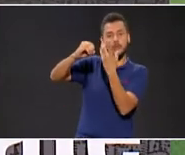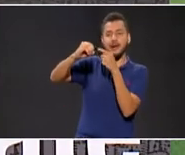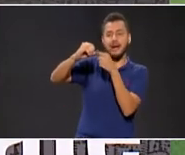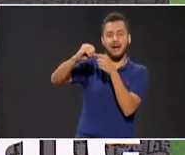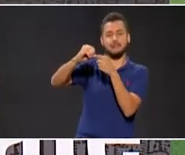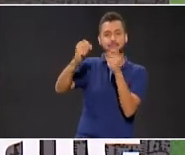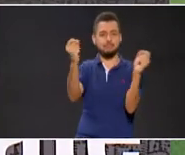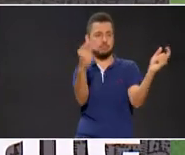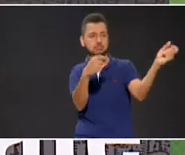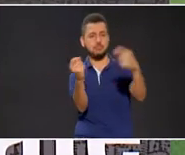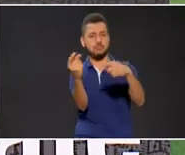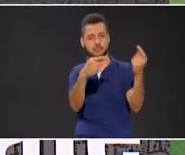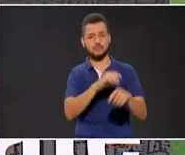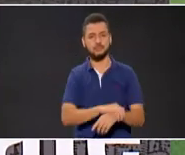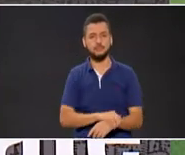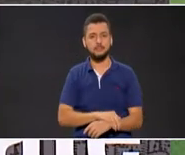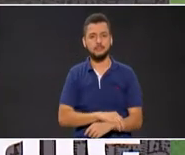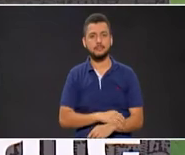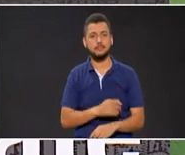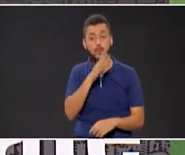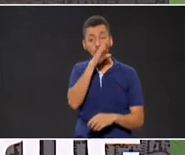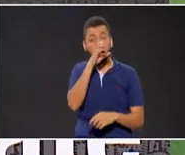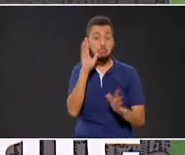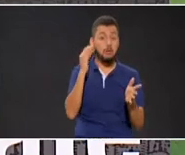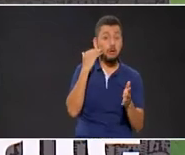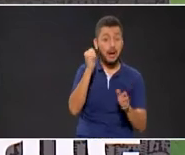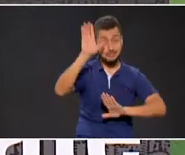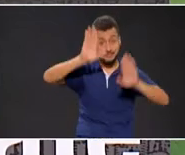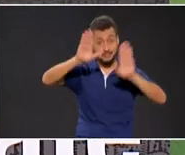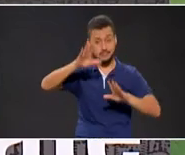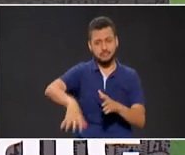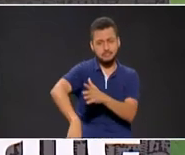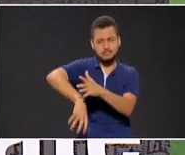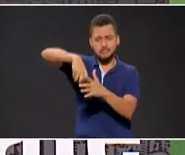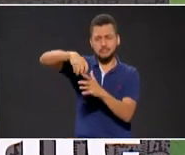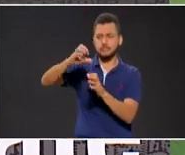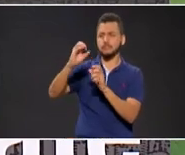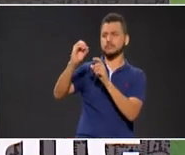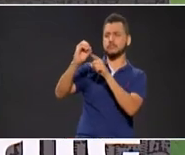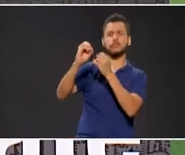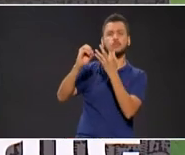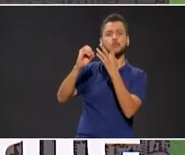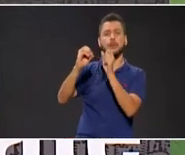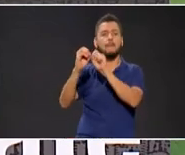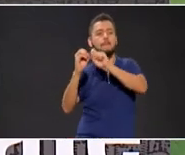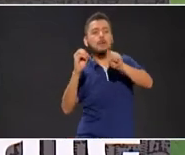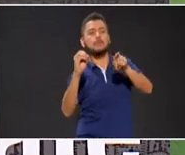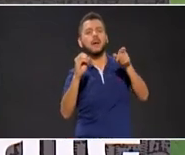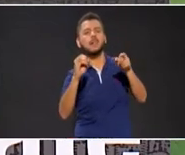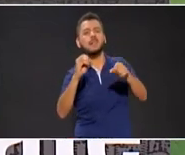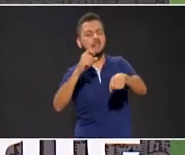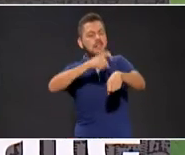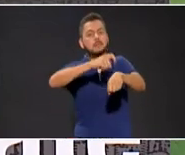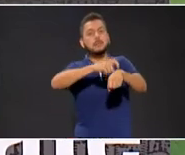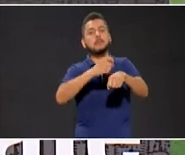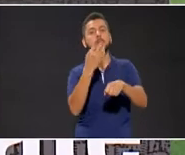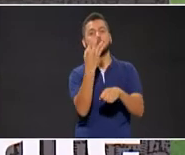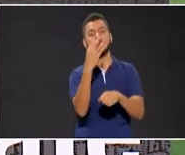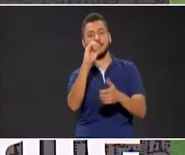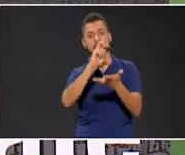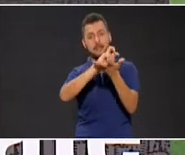que íbamos el candidato saca la balota y le tiene 30 segundos para hacer la pregunta a su vez el candidato